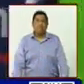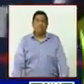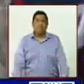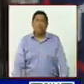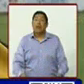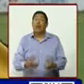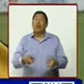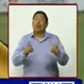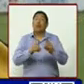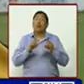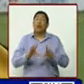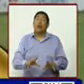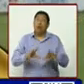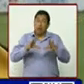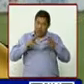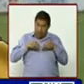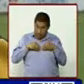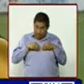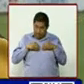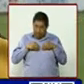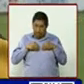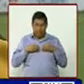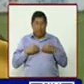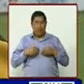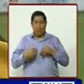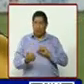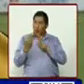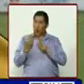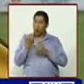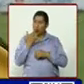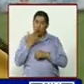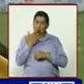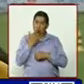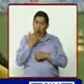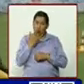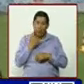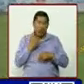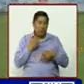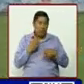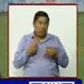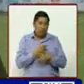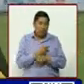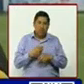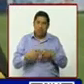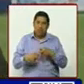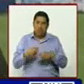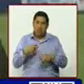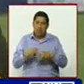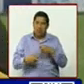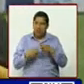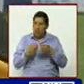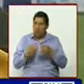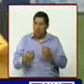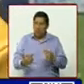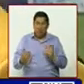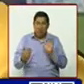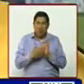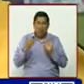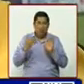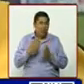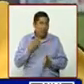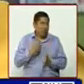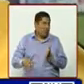Cuando asumí este reto, en un momento tan difícil para el club, con la coyuntura que había, con tantas cosas en contra, con